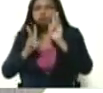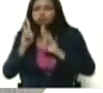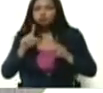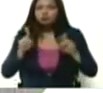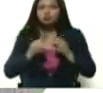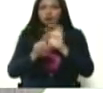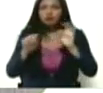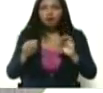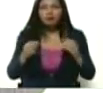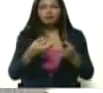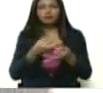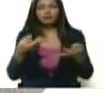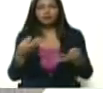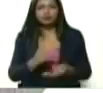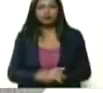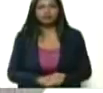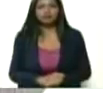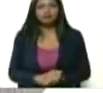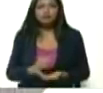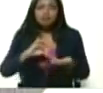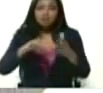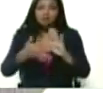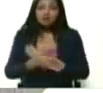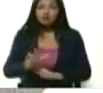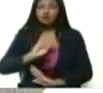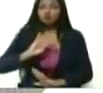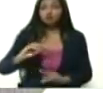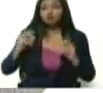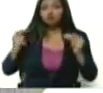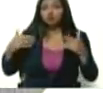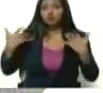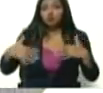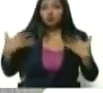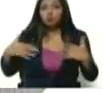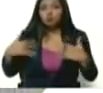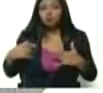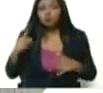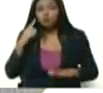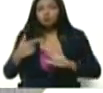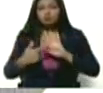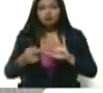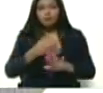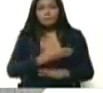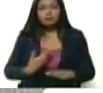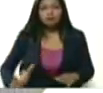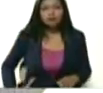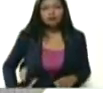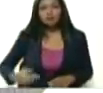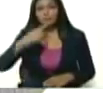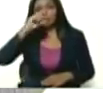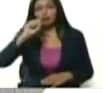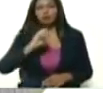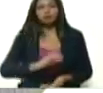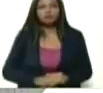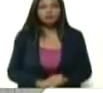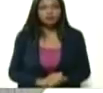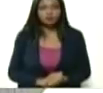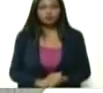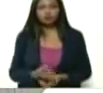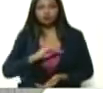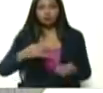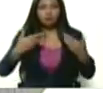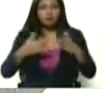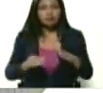medidas extraordinarias que en el marco del estado de alarma decretado por el presidente Nicolás Maduro nos ha